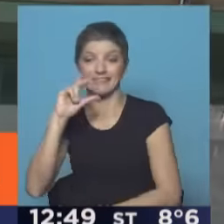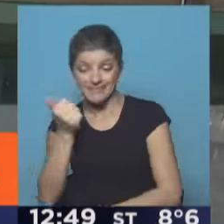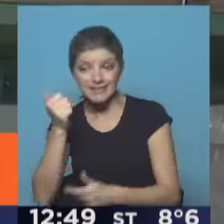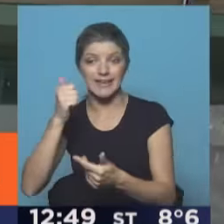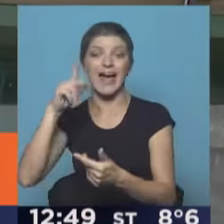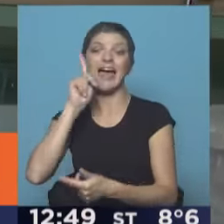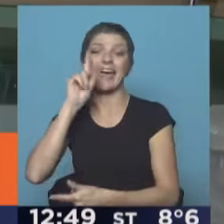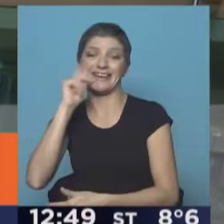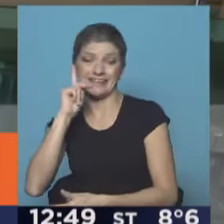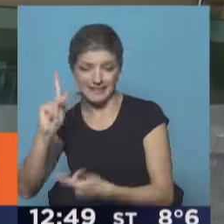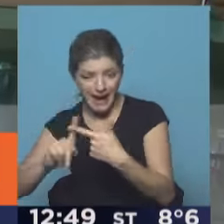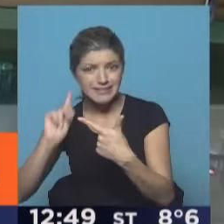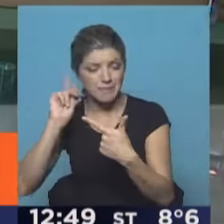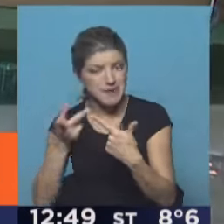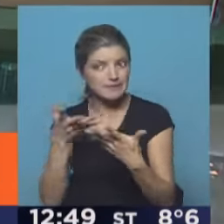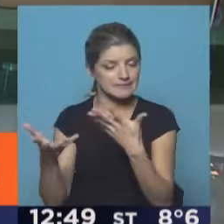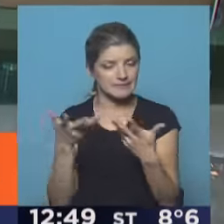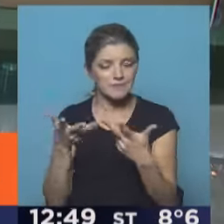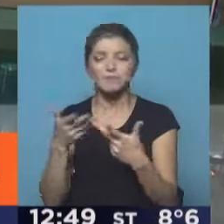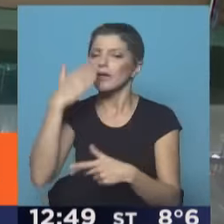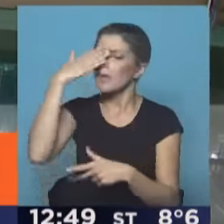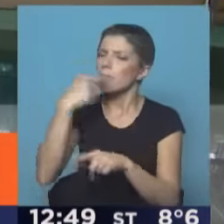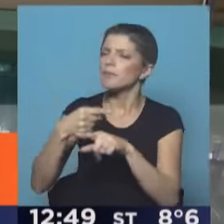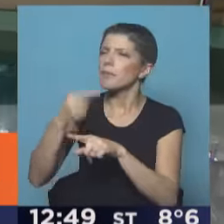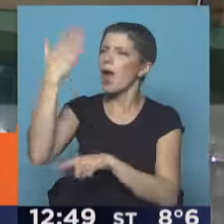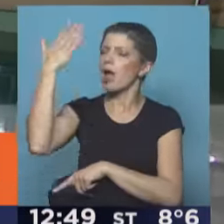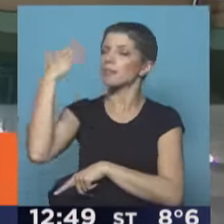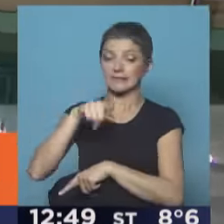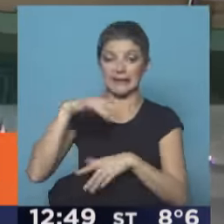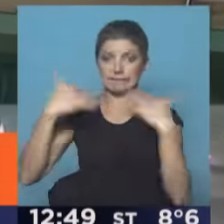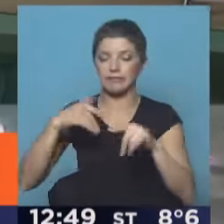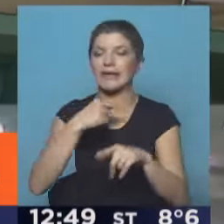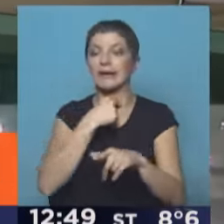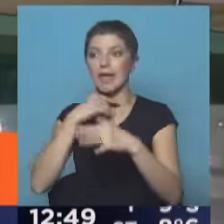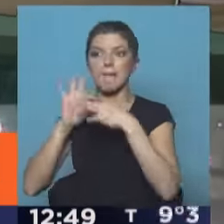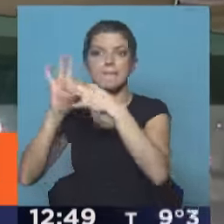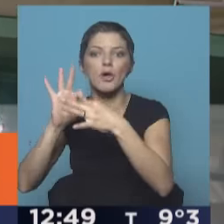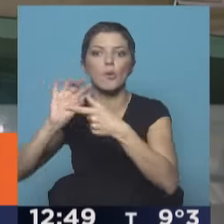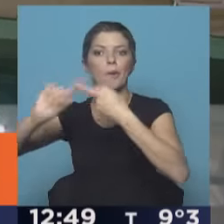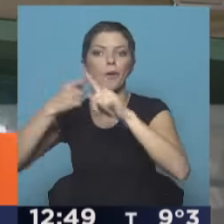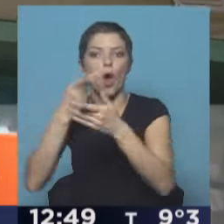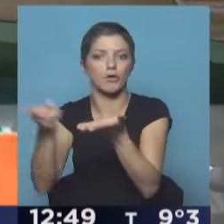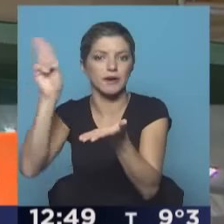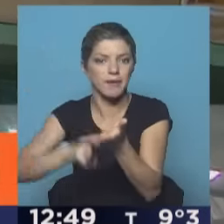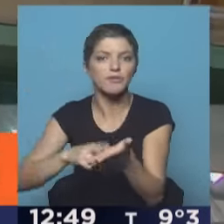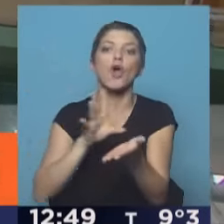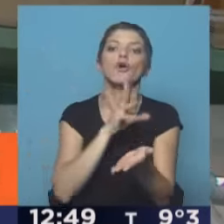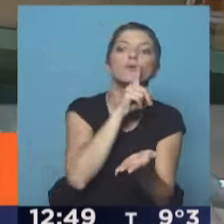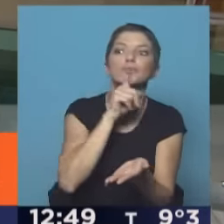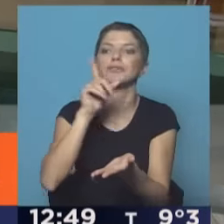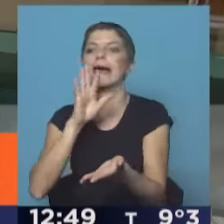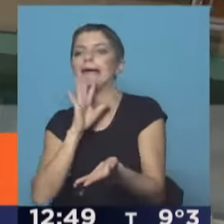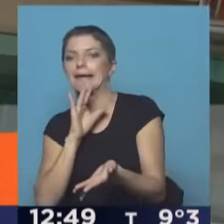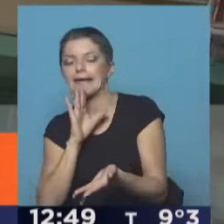atención y se apuro últimamente en las últimas semanas de reconciliarse con Rusia con Israel era una